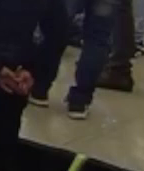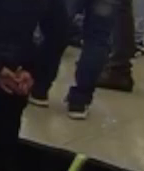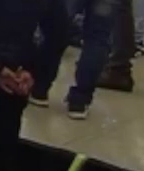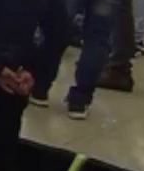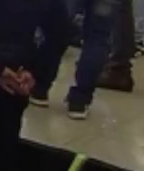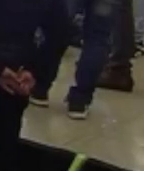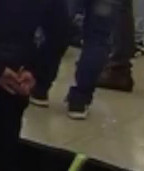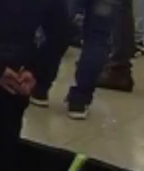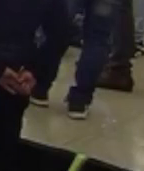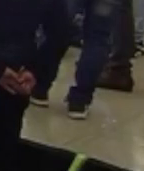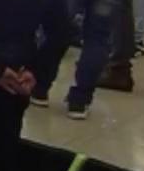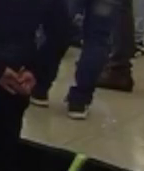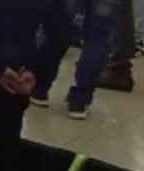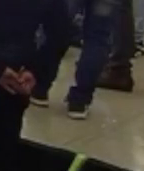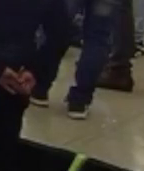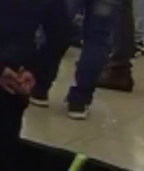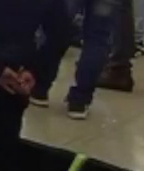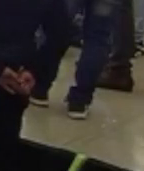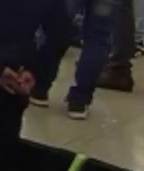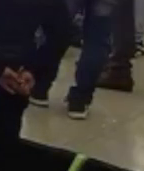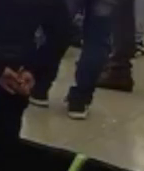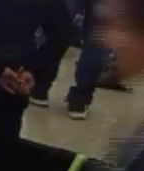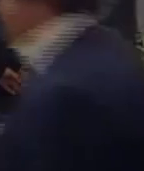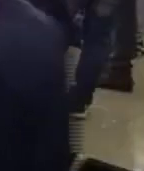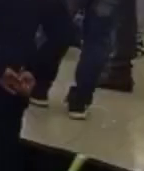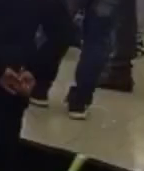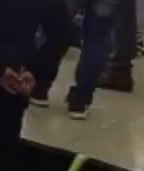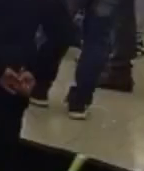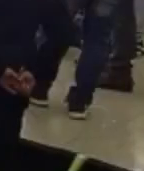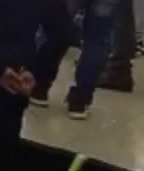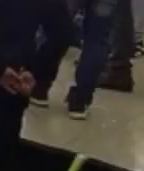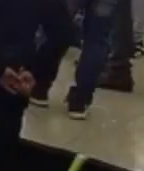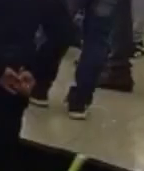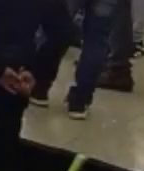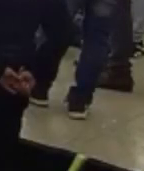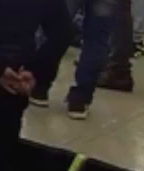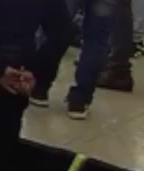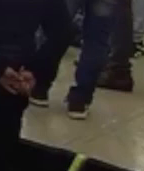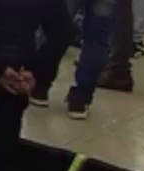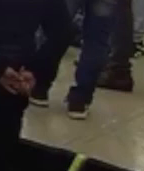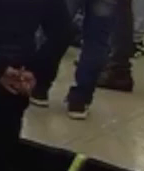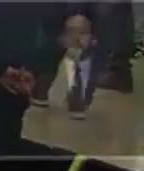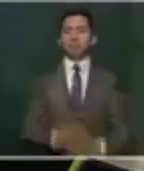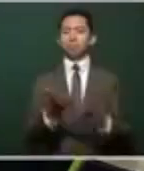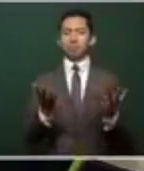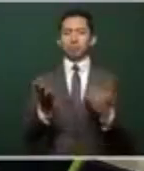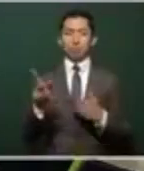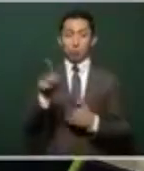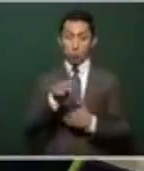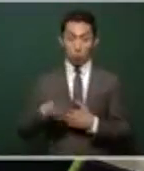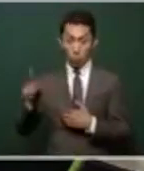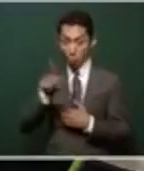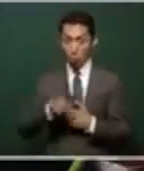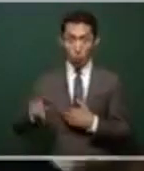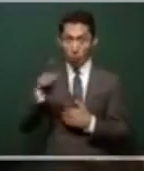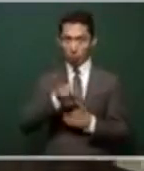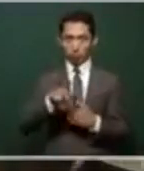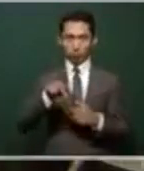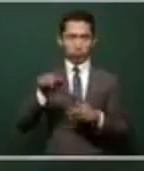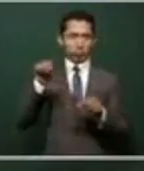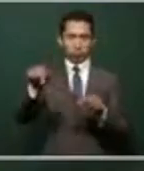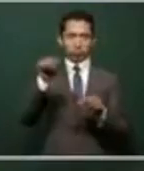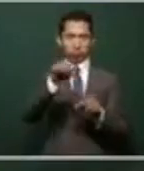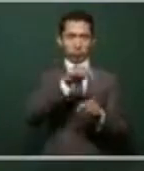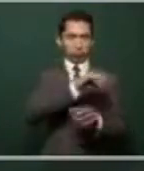Entonces, y no son todas las comunidades de esos 10